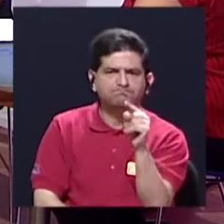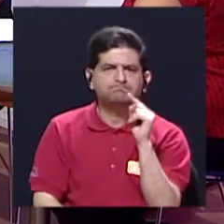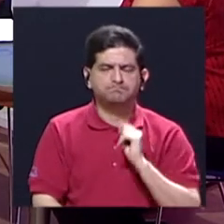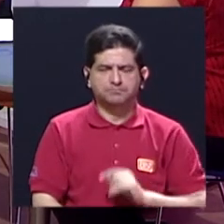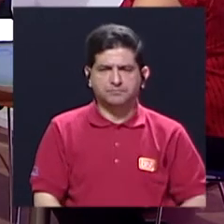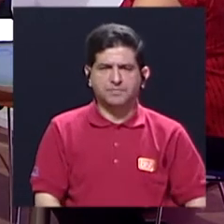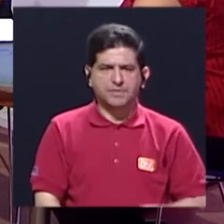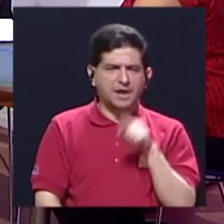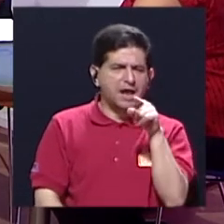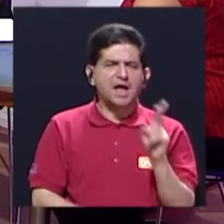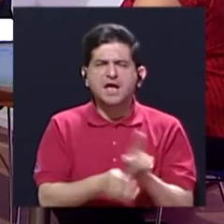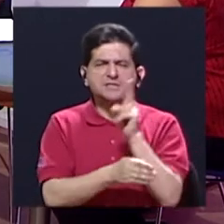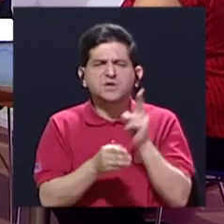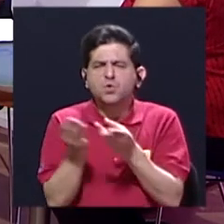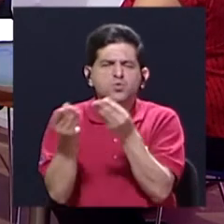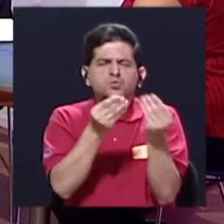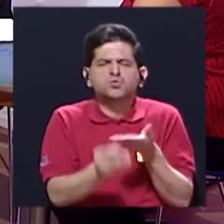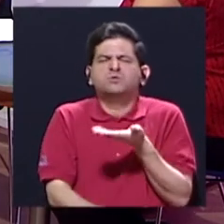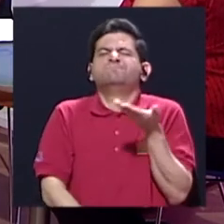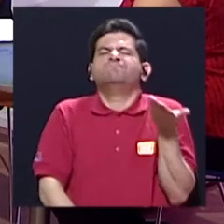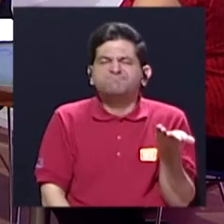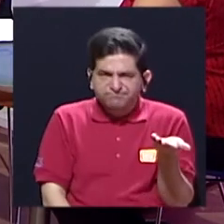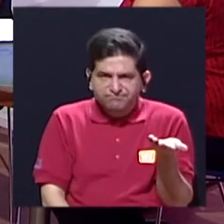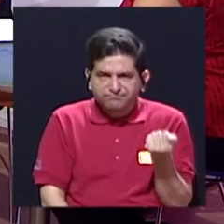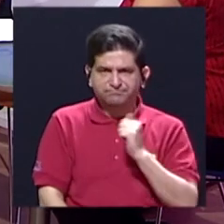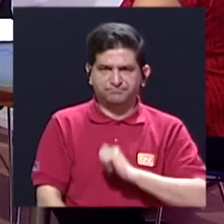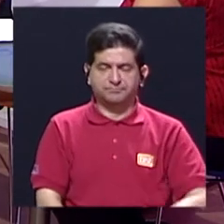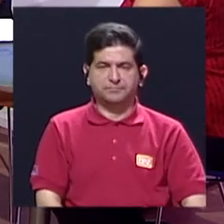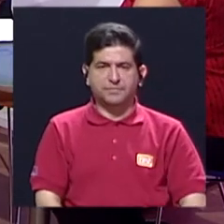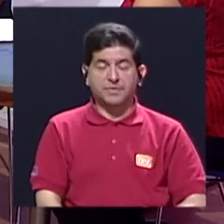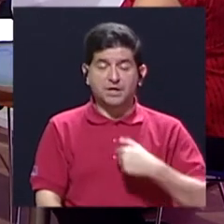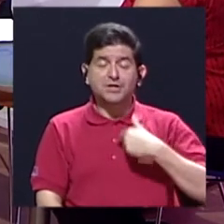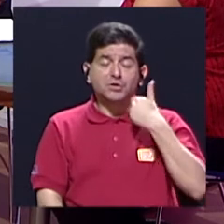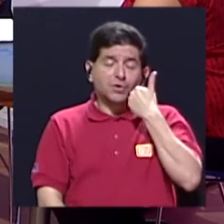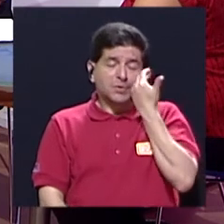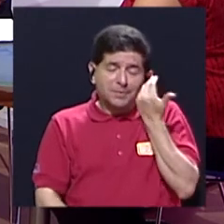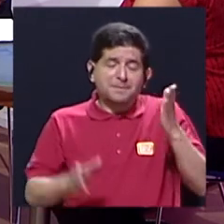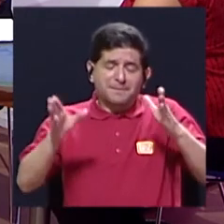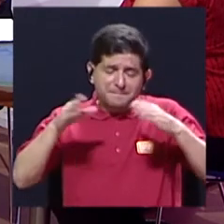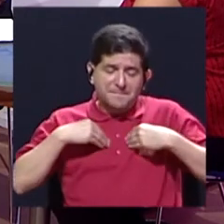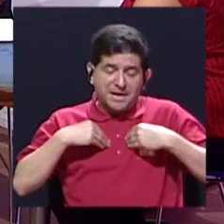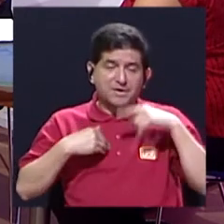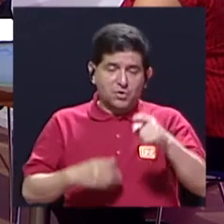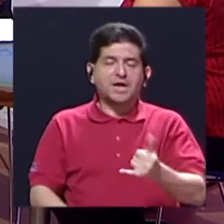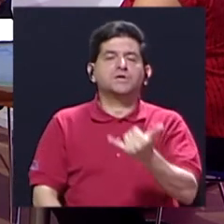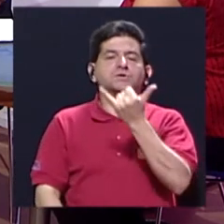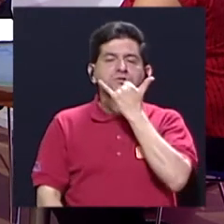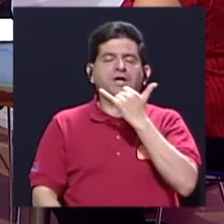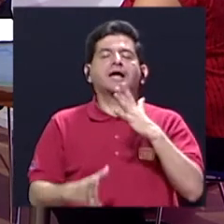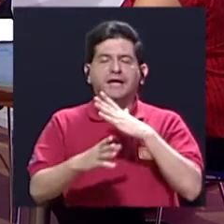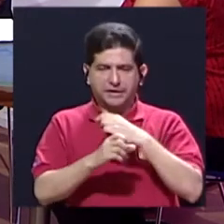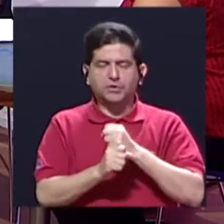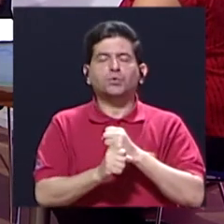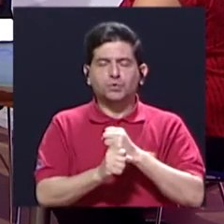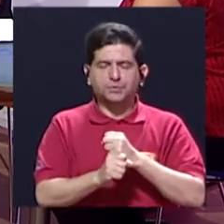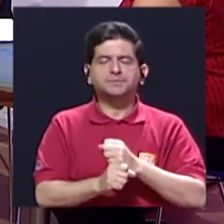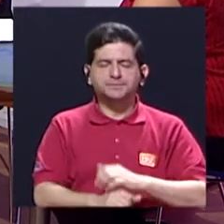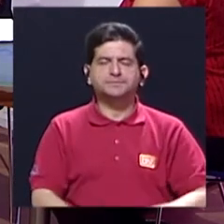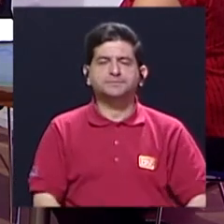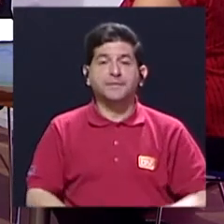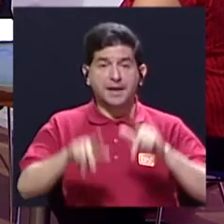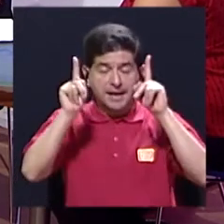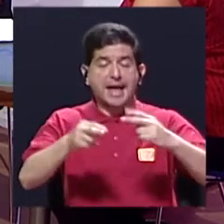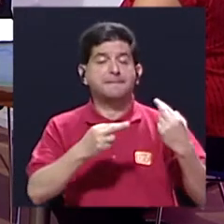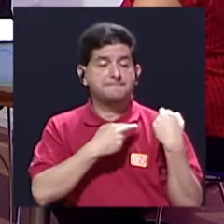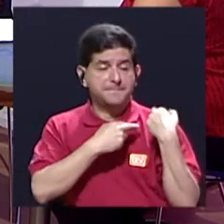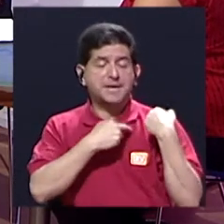sobre ese uso de suelo. Y me da mucha pena admitirlo, pero cometieron un error. La